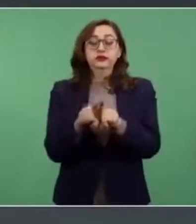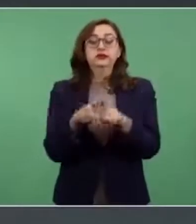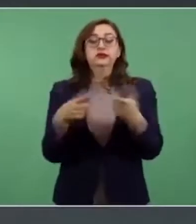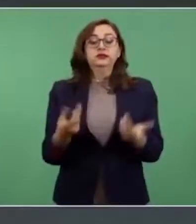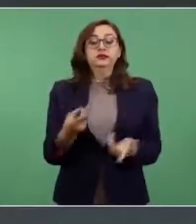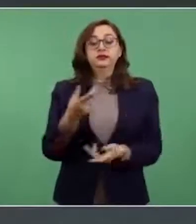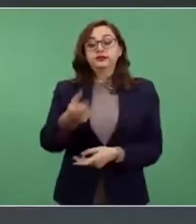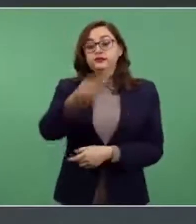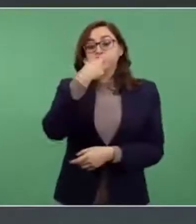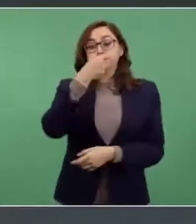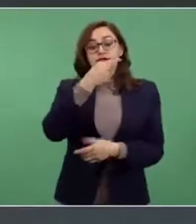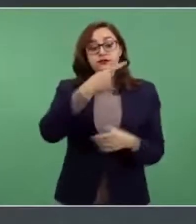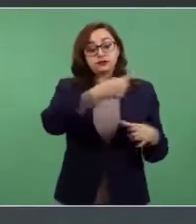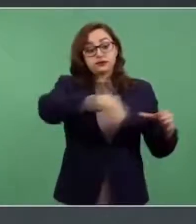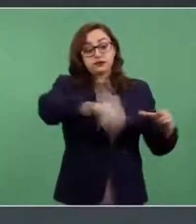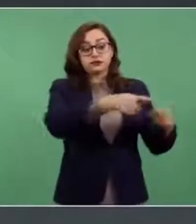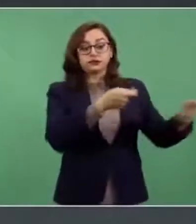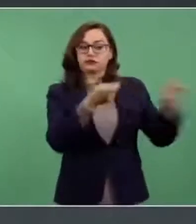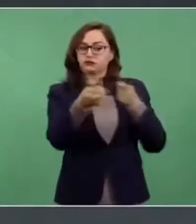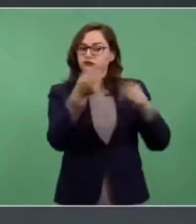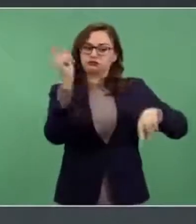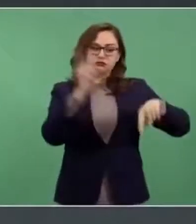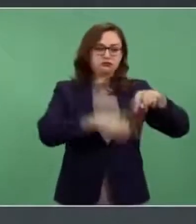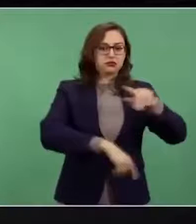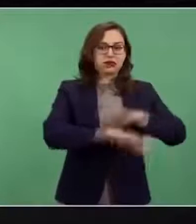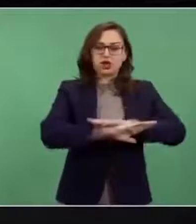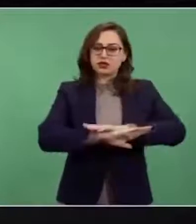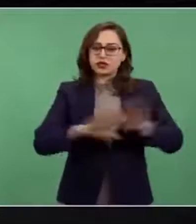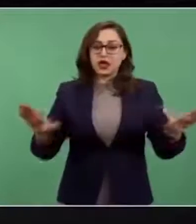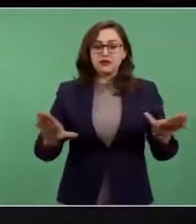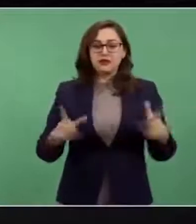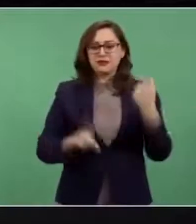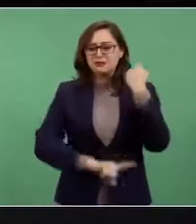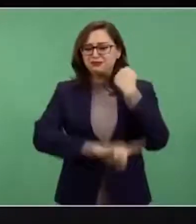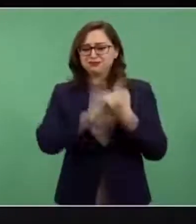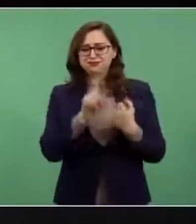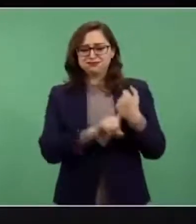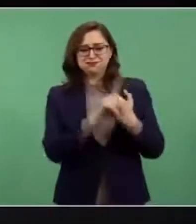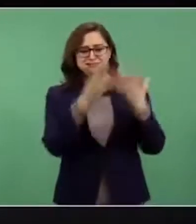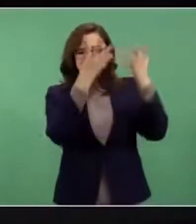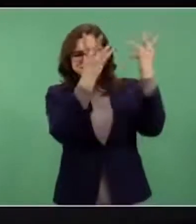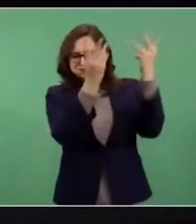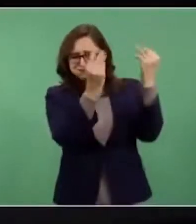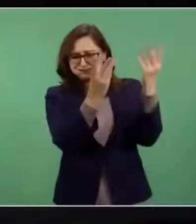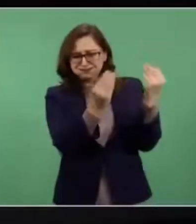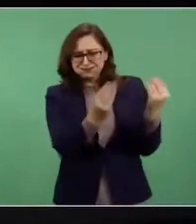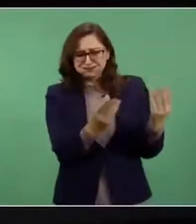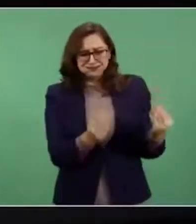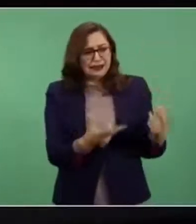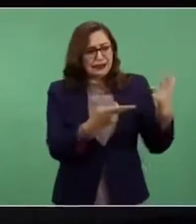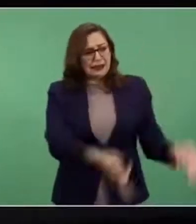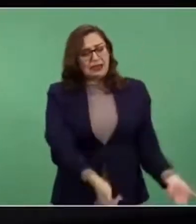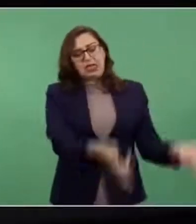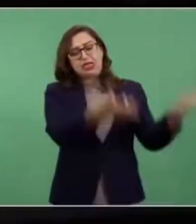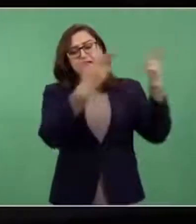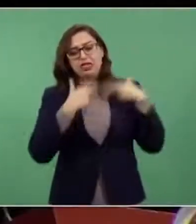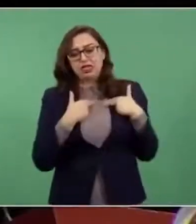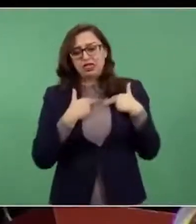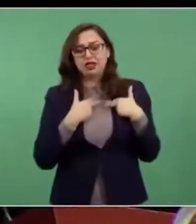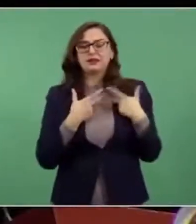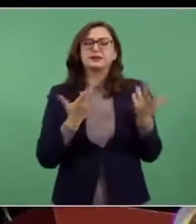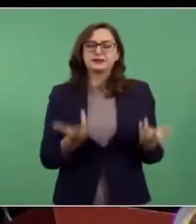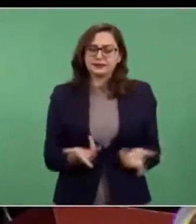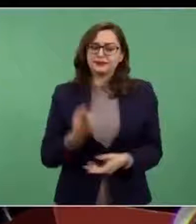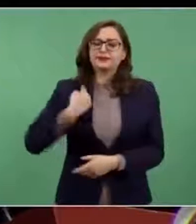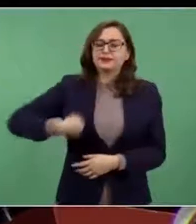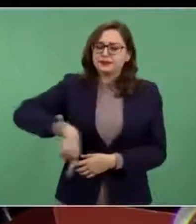de medicamentos y muchos otros problemas heredados del antiguo régimen. Se